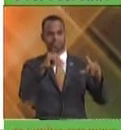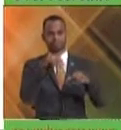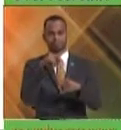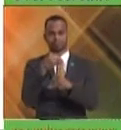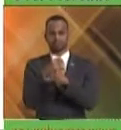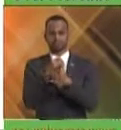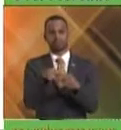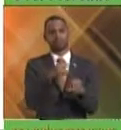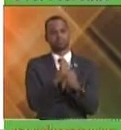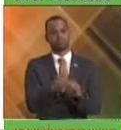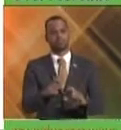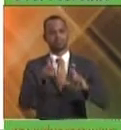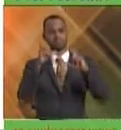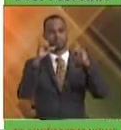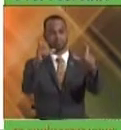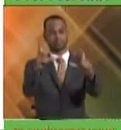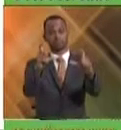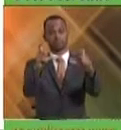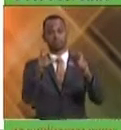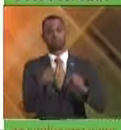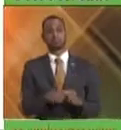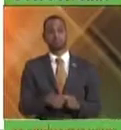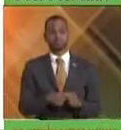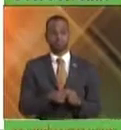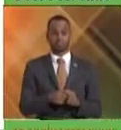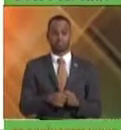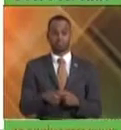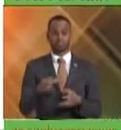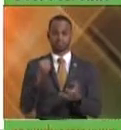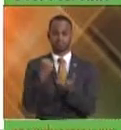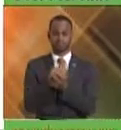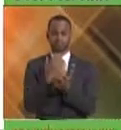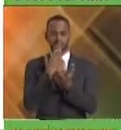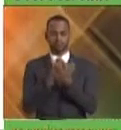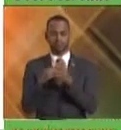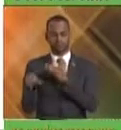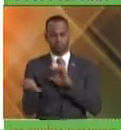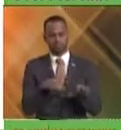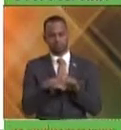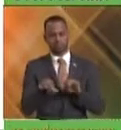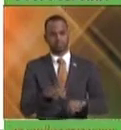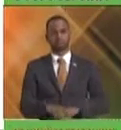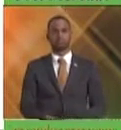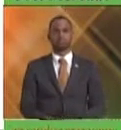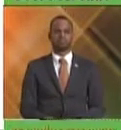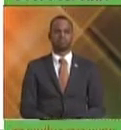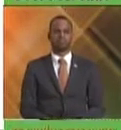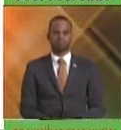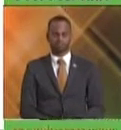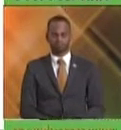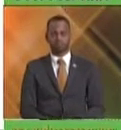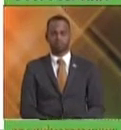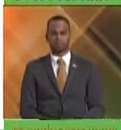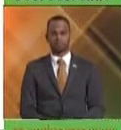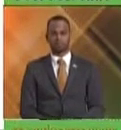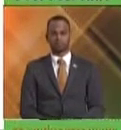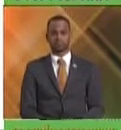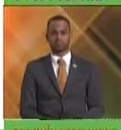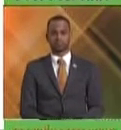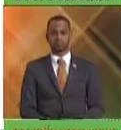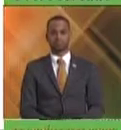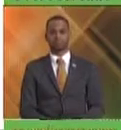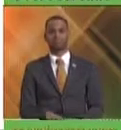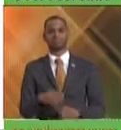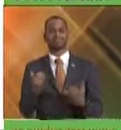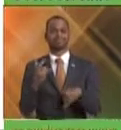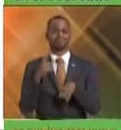instituciones puestas que donde se reconoce la práctica inclusiva que están llevando a cabo el ente ya hace rato que nos